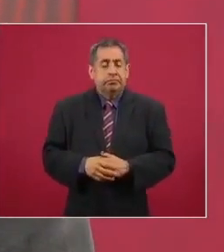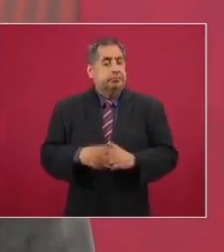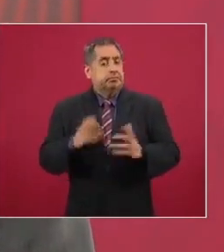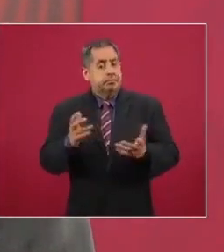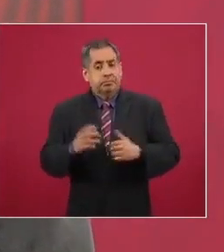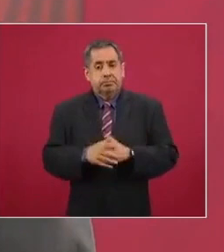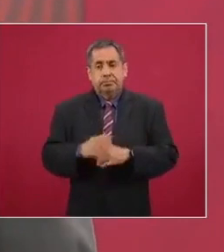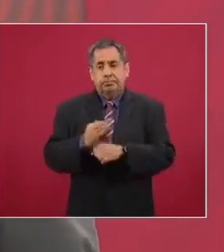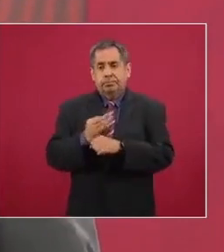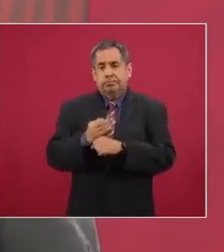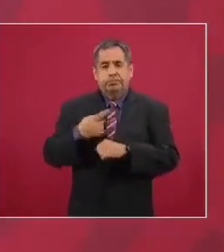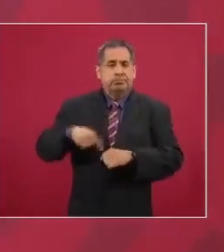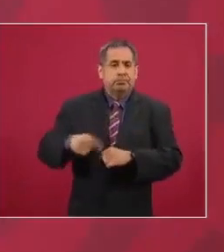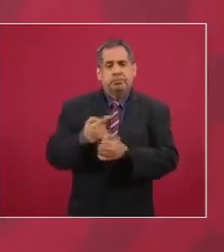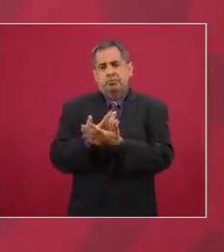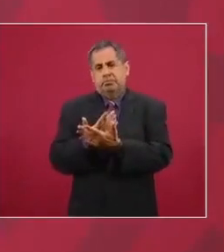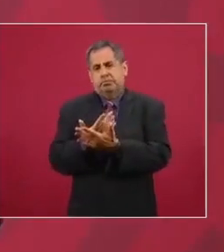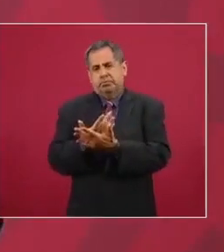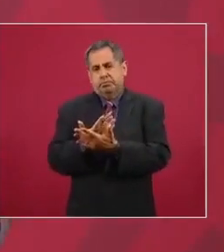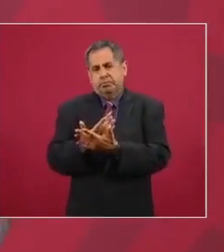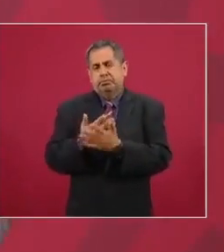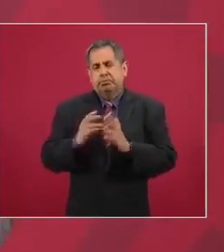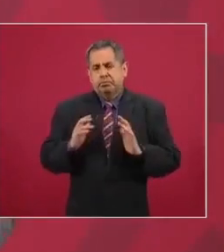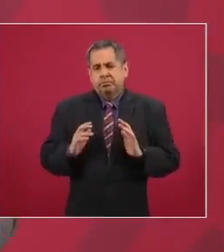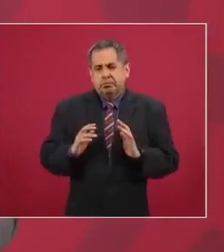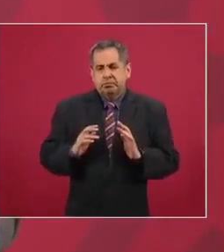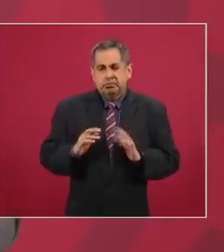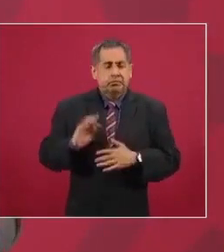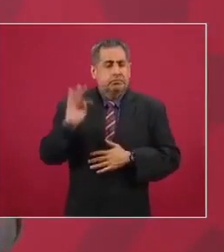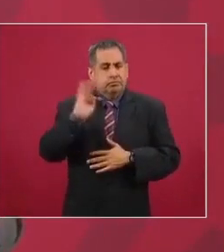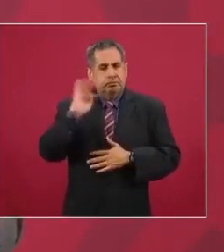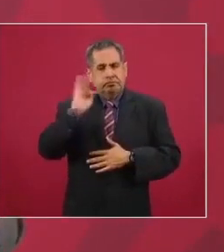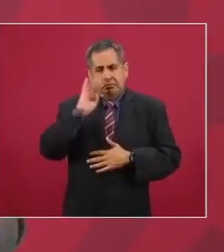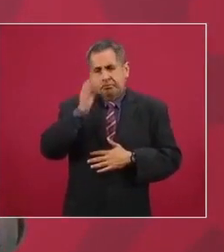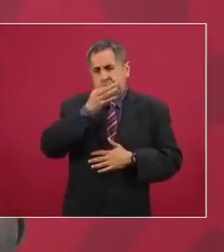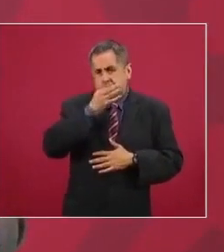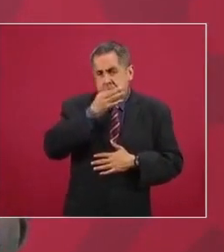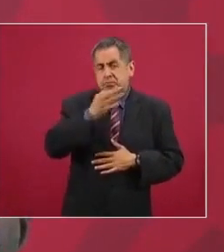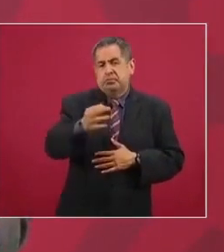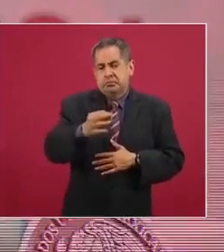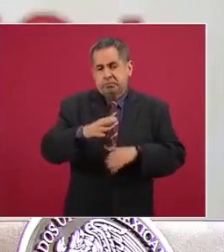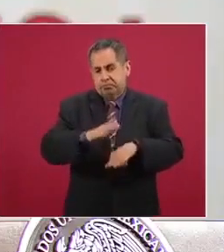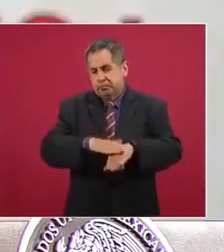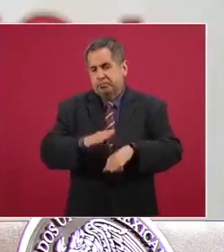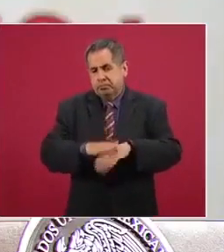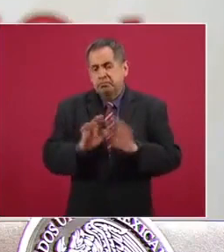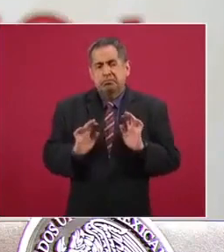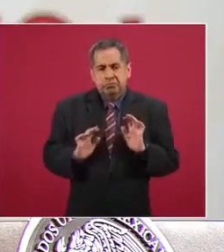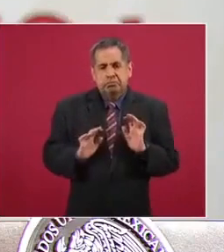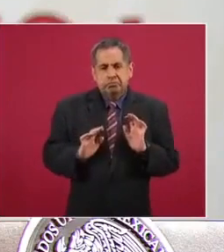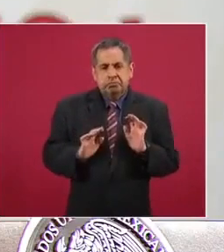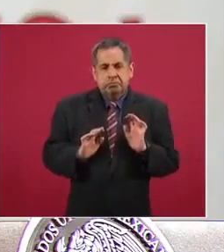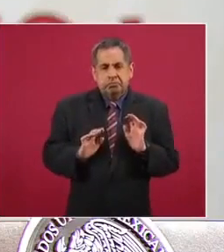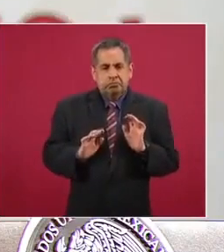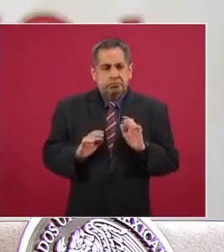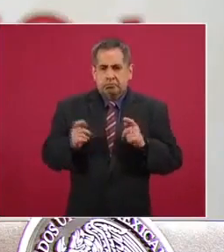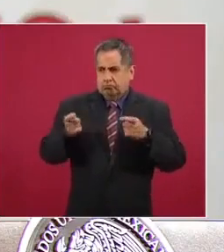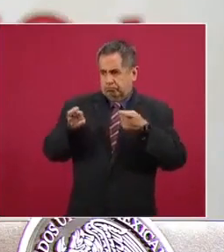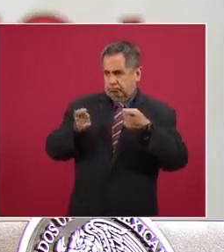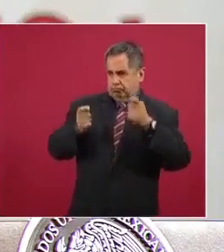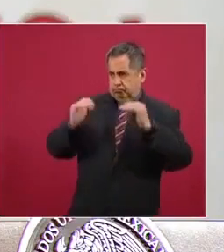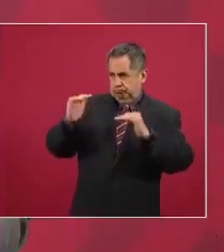vamos a esperar. Sí, puedo adelantar que se van a mantener los